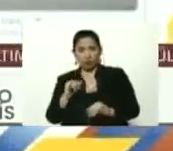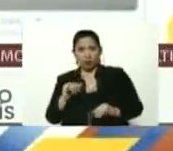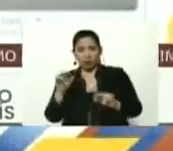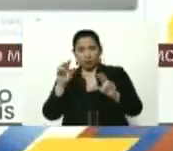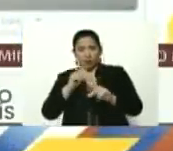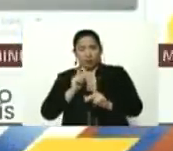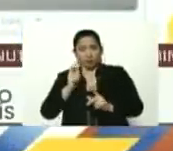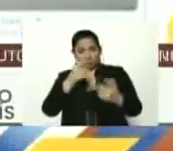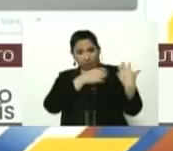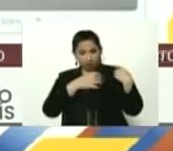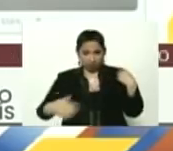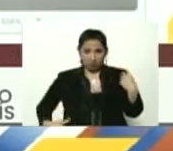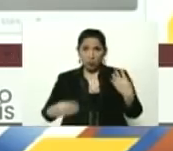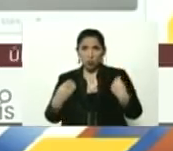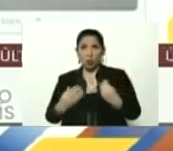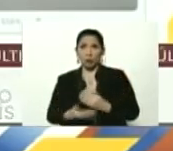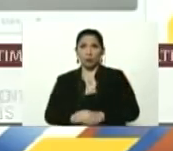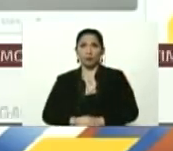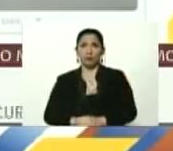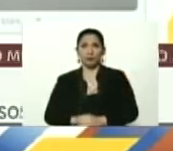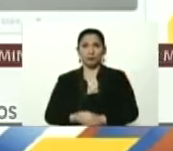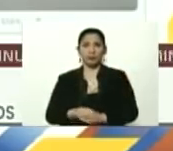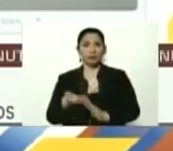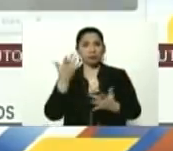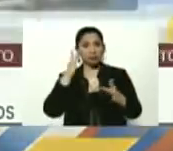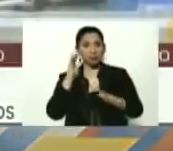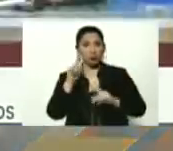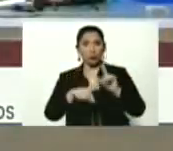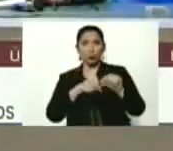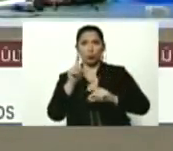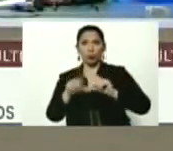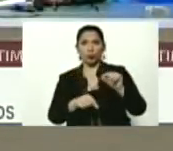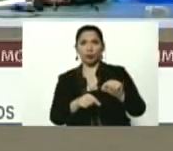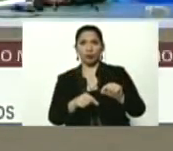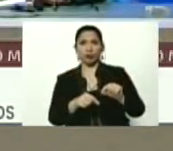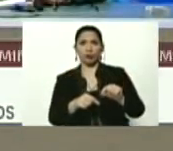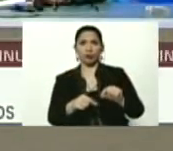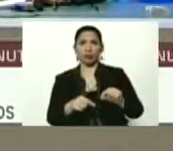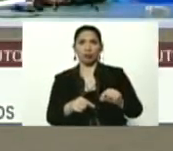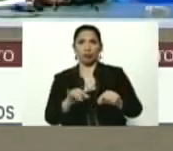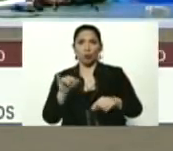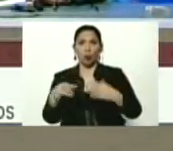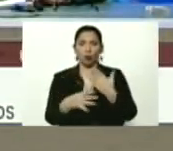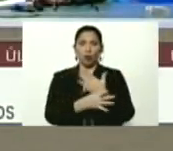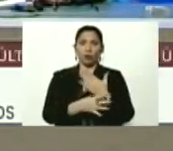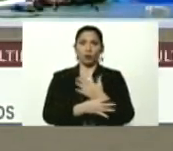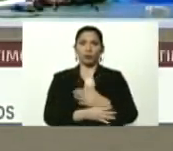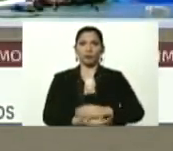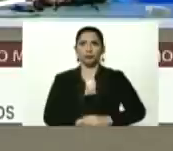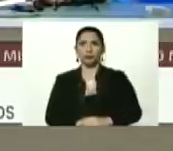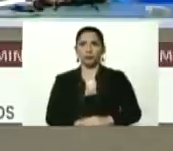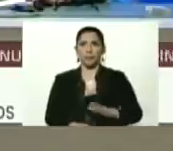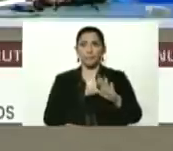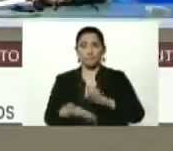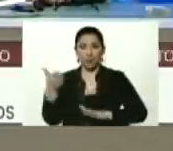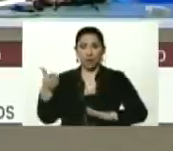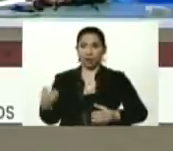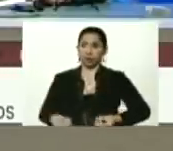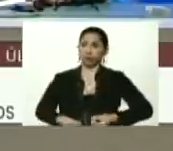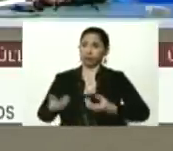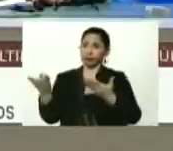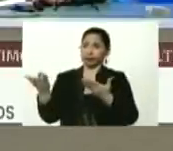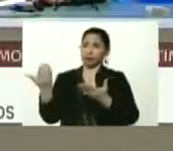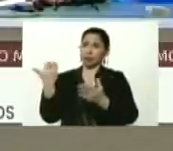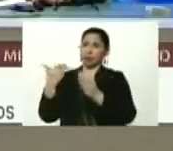investido a través de un Twitter, de un tuit del autoproclamado, va y envía una carta